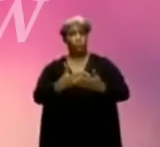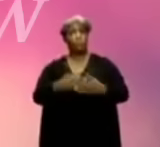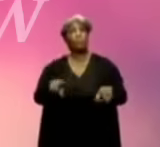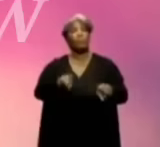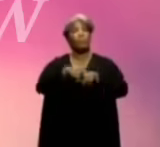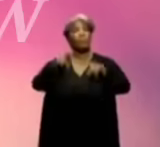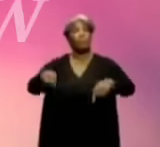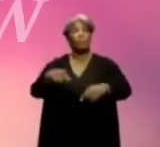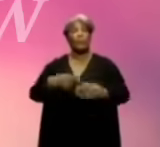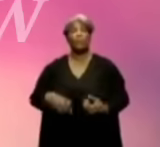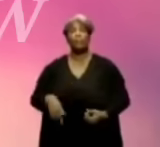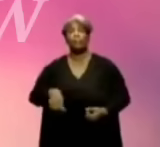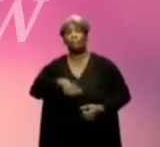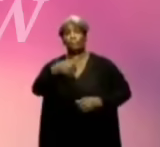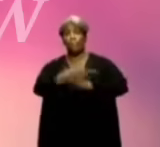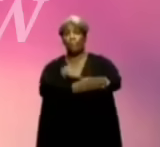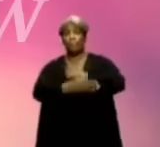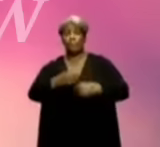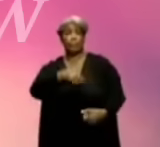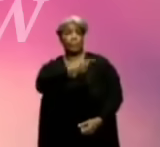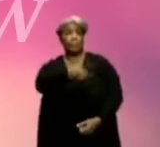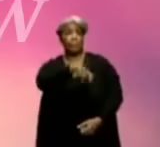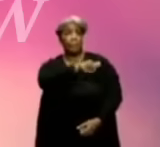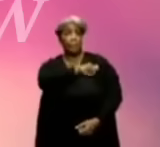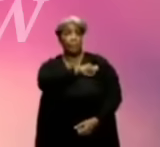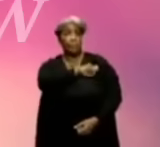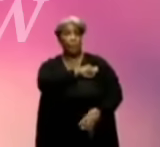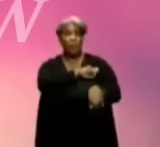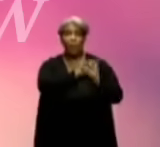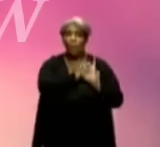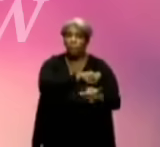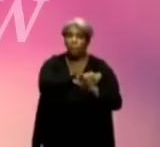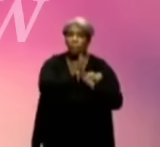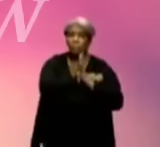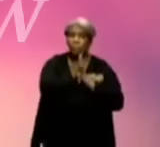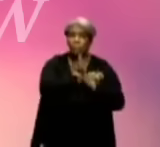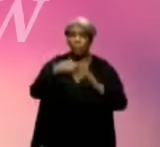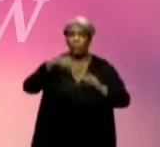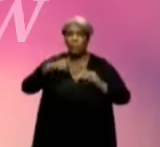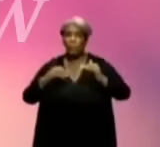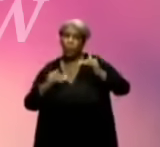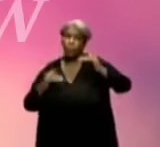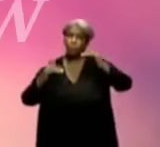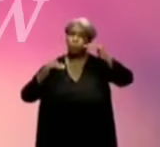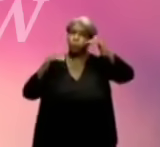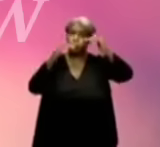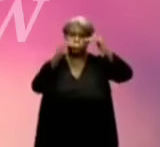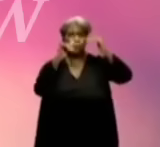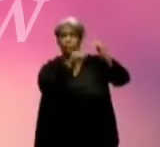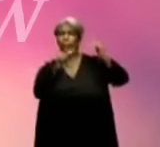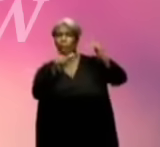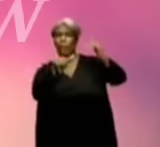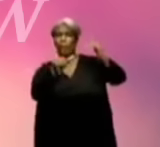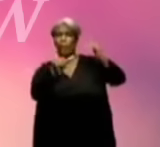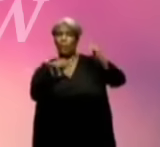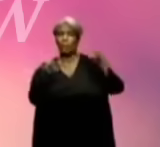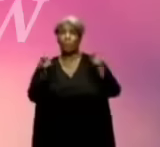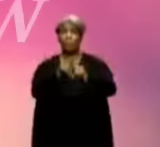de policías, en relación con el número de habitantes. Aquí necesitamos más dinero, señores, para la atención primaria de